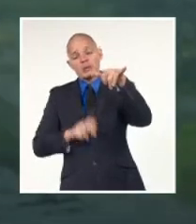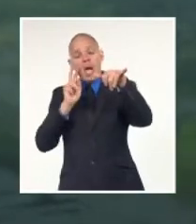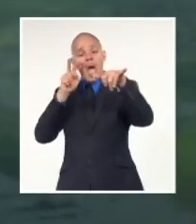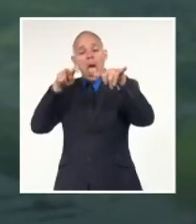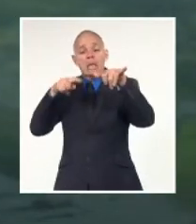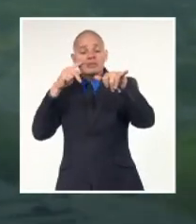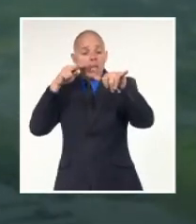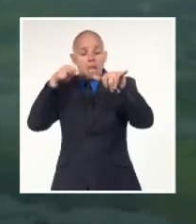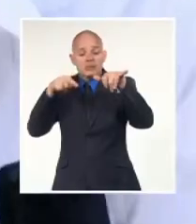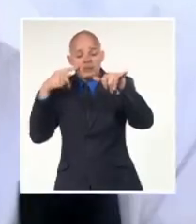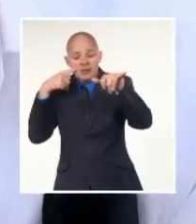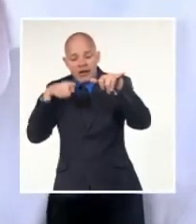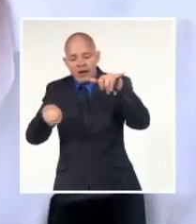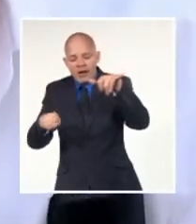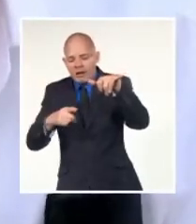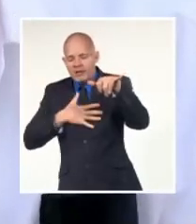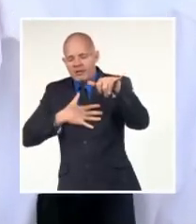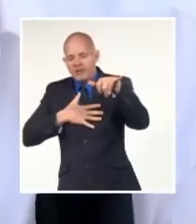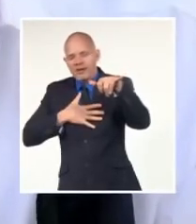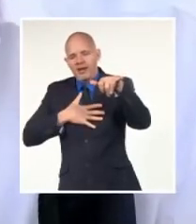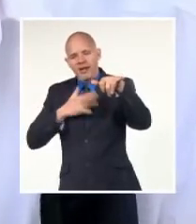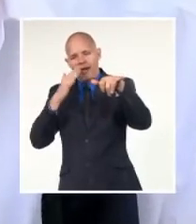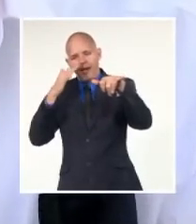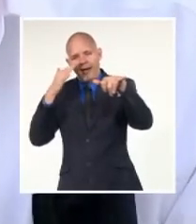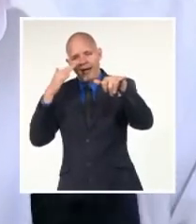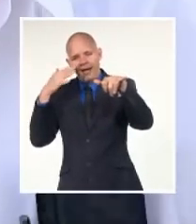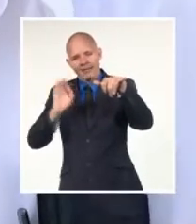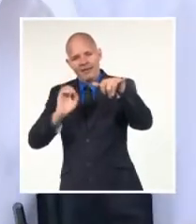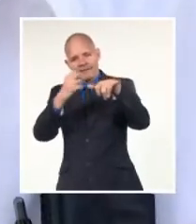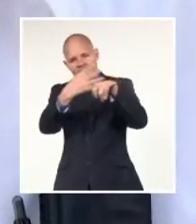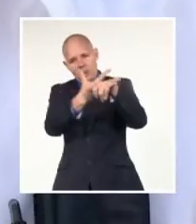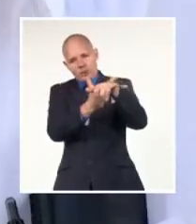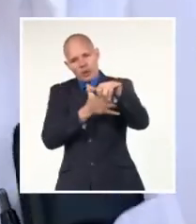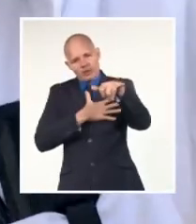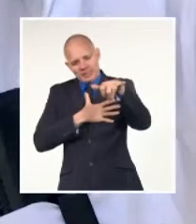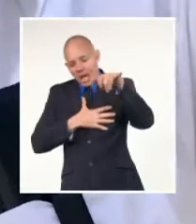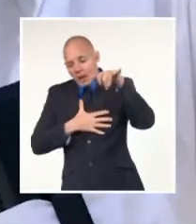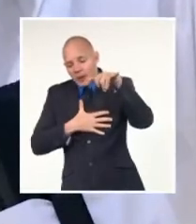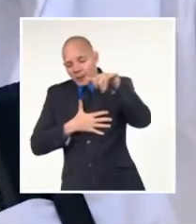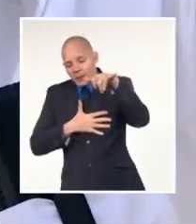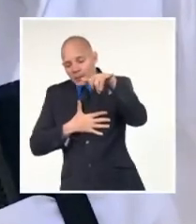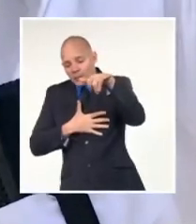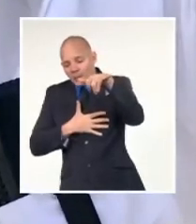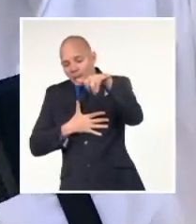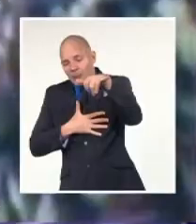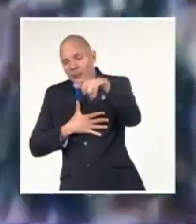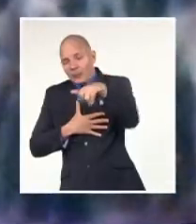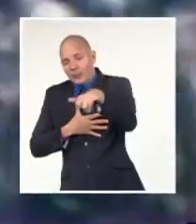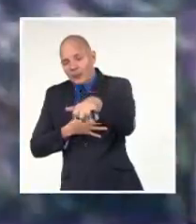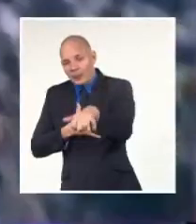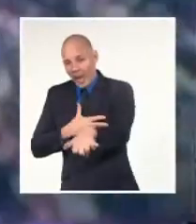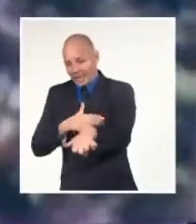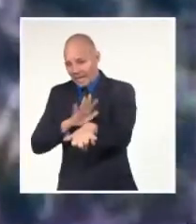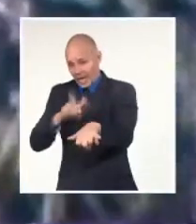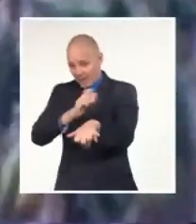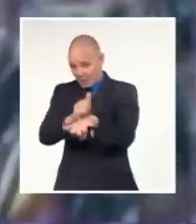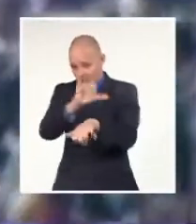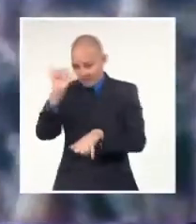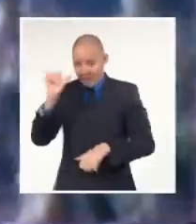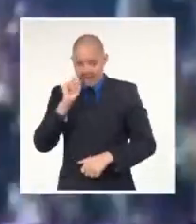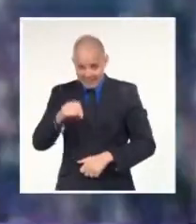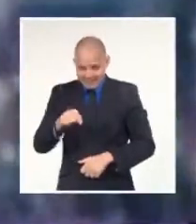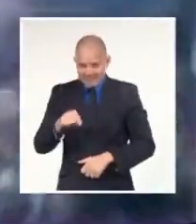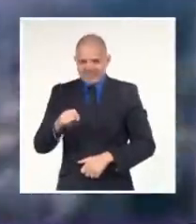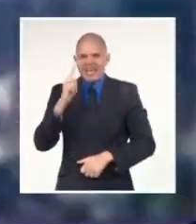Juan. Cuando llegamos a Puerto Rico el 12 de septiembre, el aeropuerto estaba lleno de miles de puertorriqueños con banderas